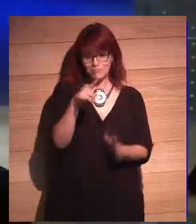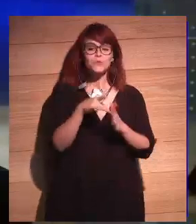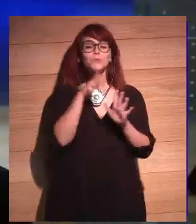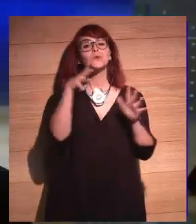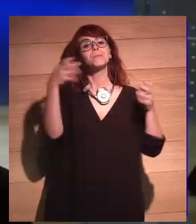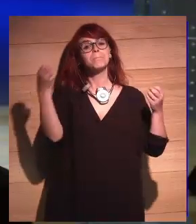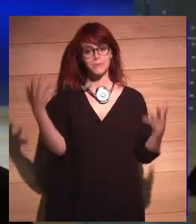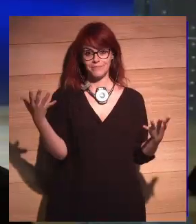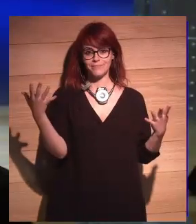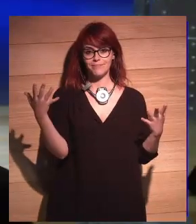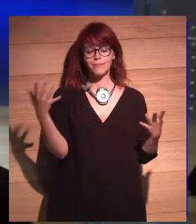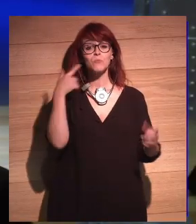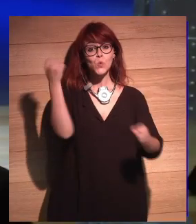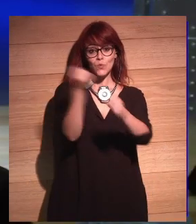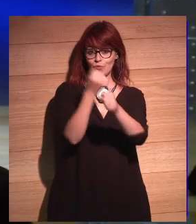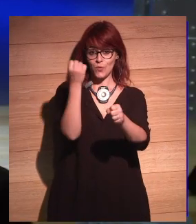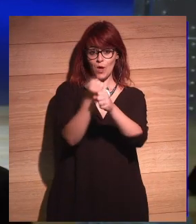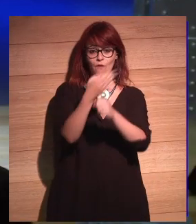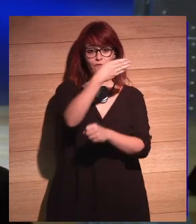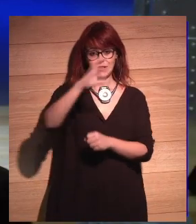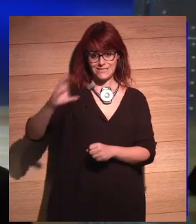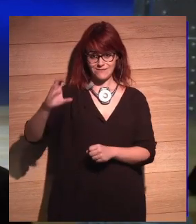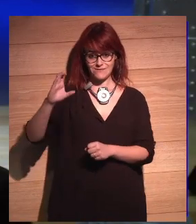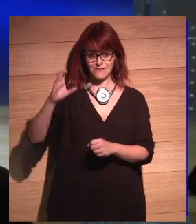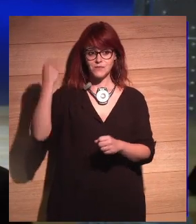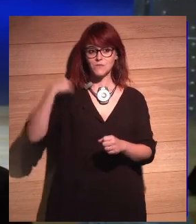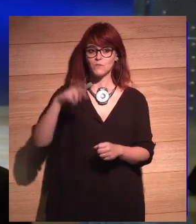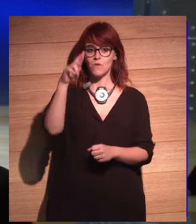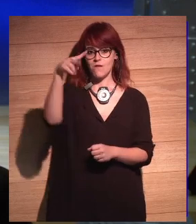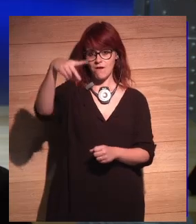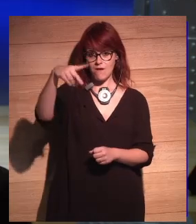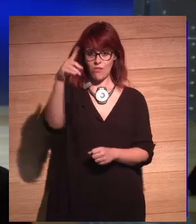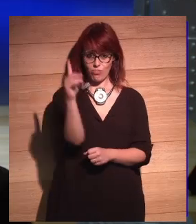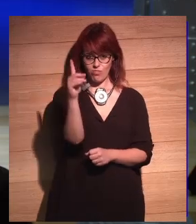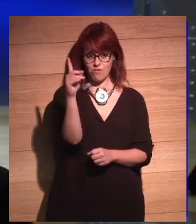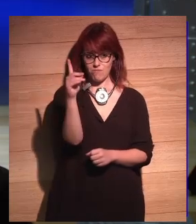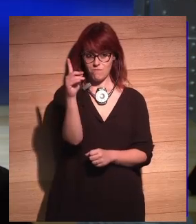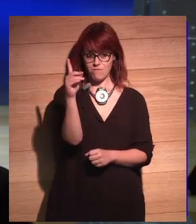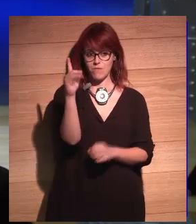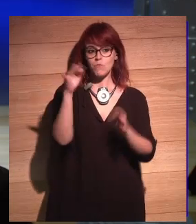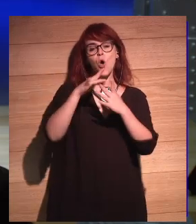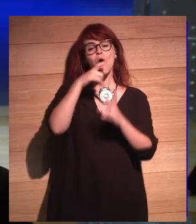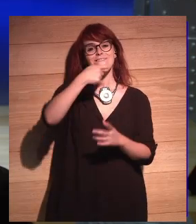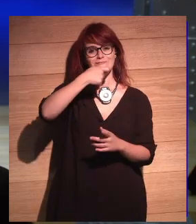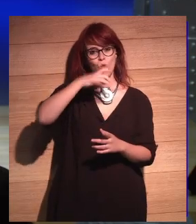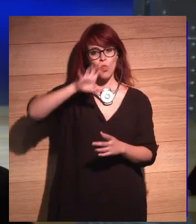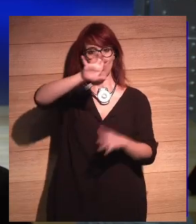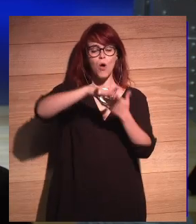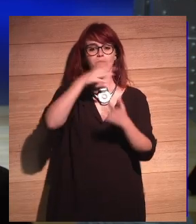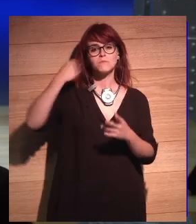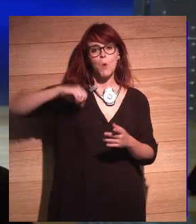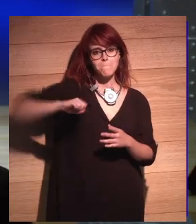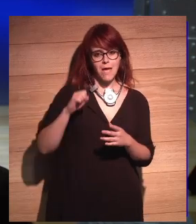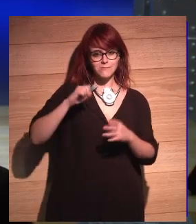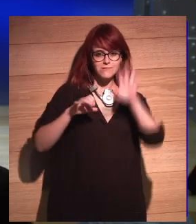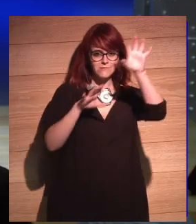bueno, trabajo para la BBC R&D en en Reino Unido. Tenemos uno en Manchester, otro